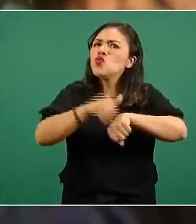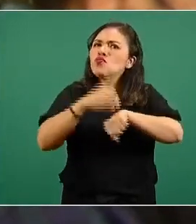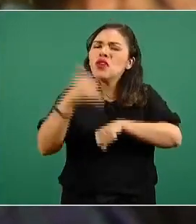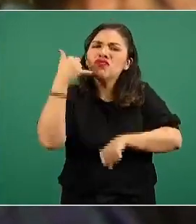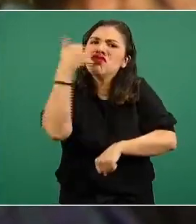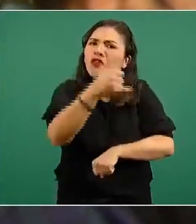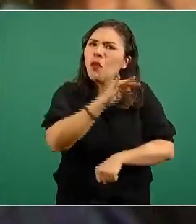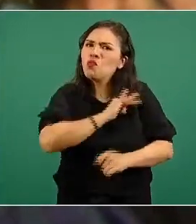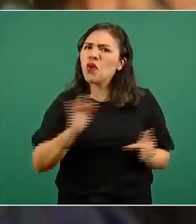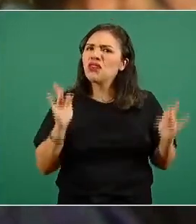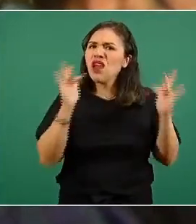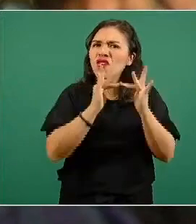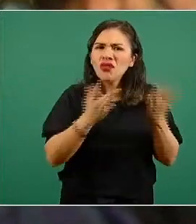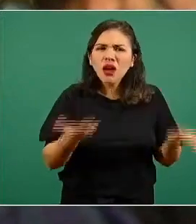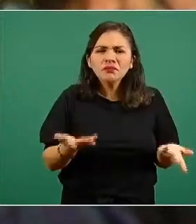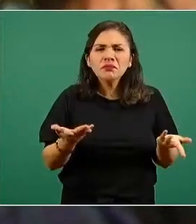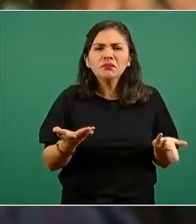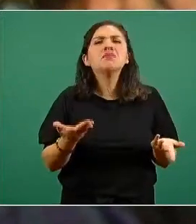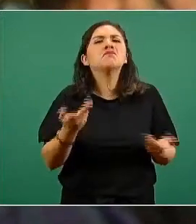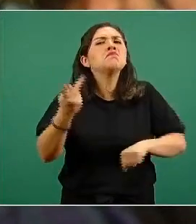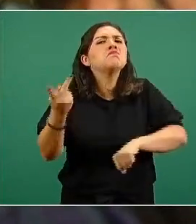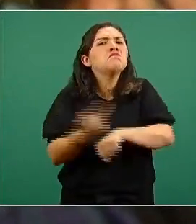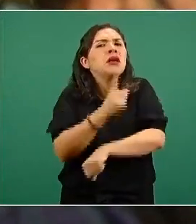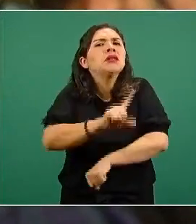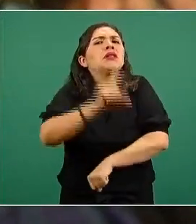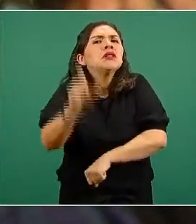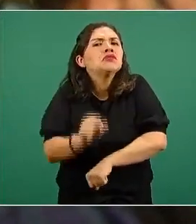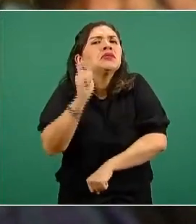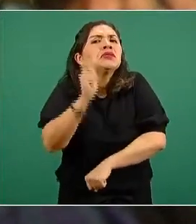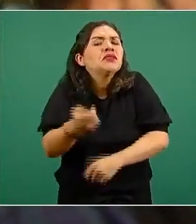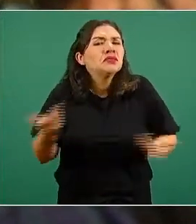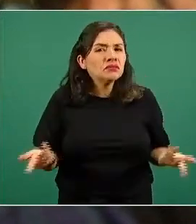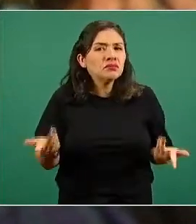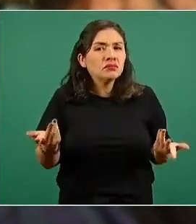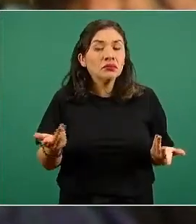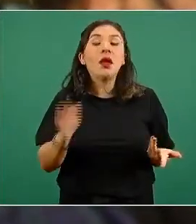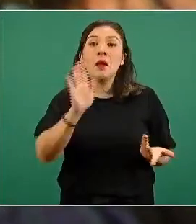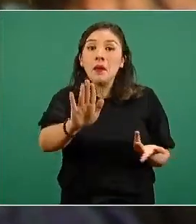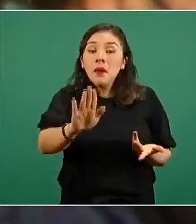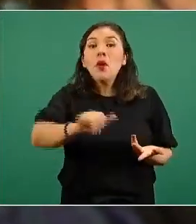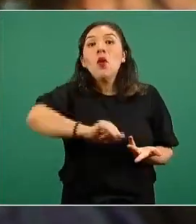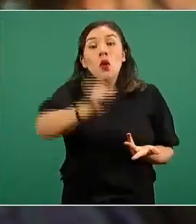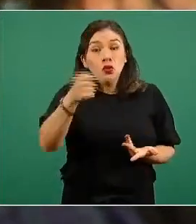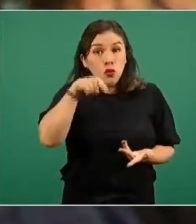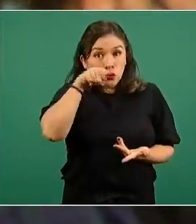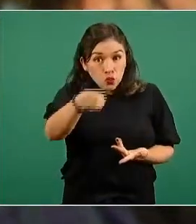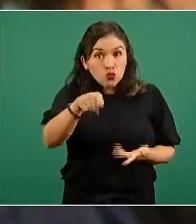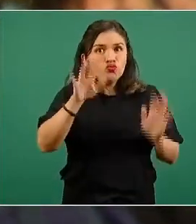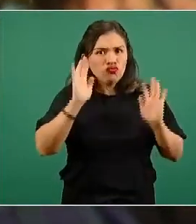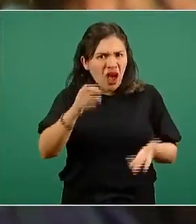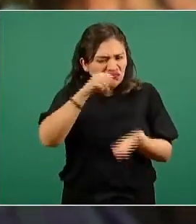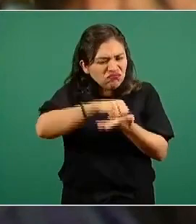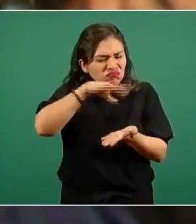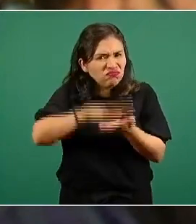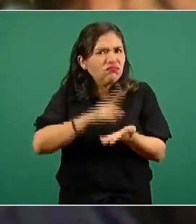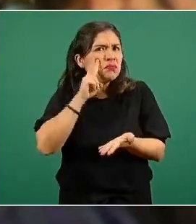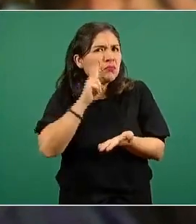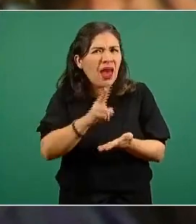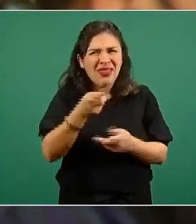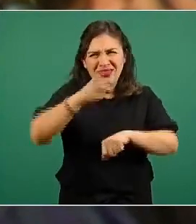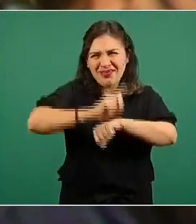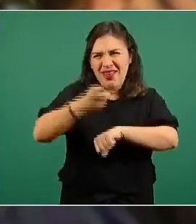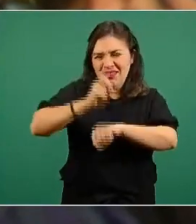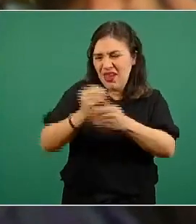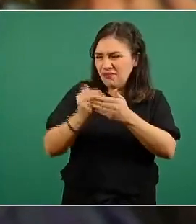llamar. Entonces, ¿qué procede en este sentido? Y si ustedes han registrado durante estos